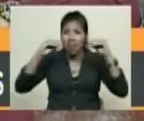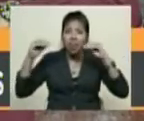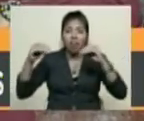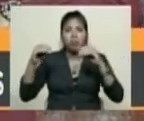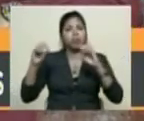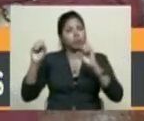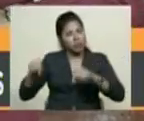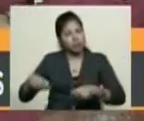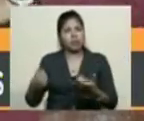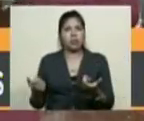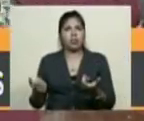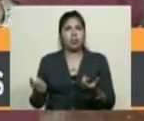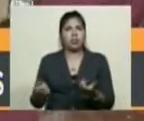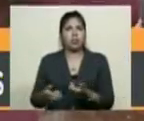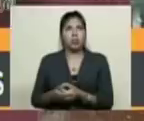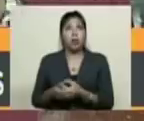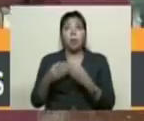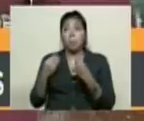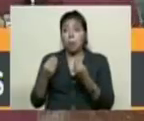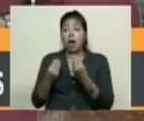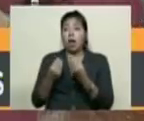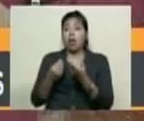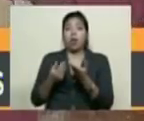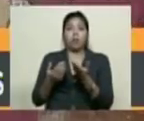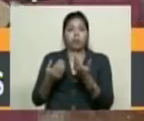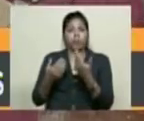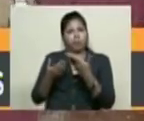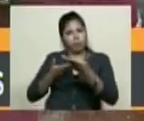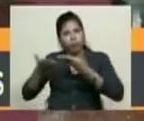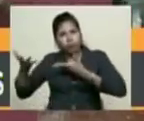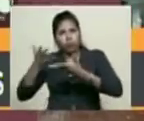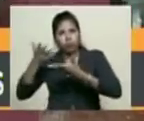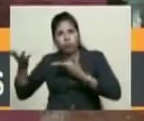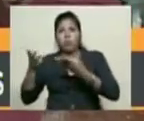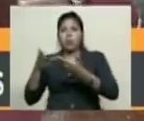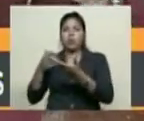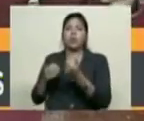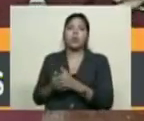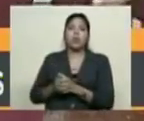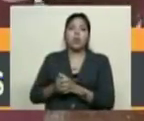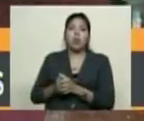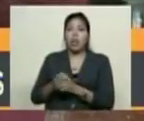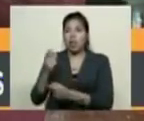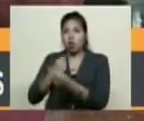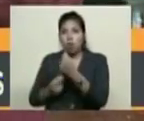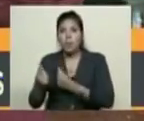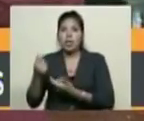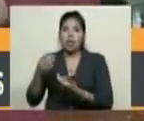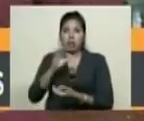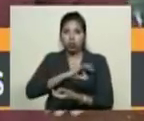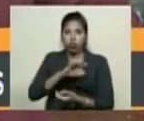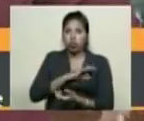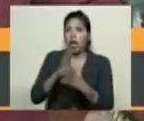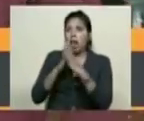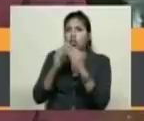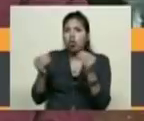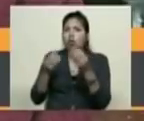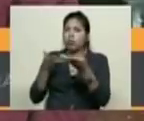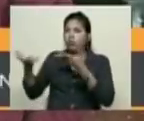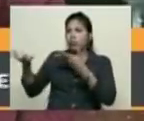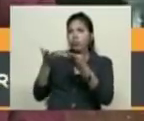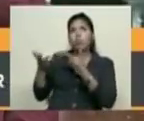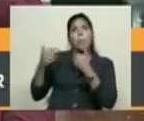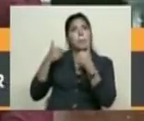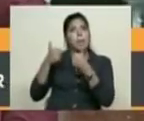facilitemos la vida económica, comercial, la vida en general, el movimiento a nuestros pueblos, que son